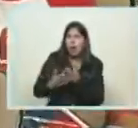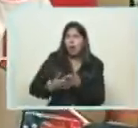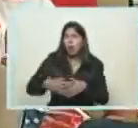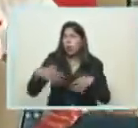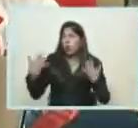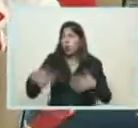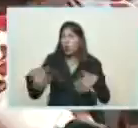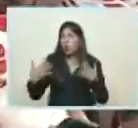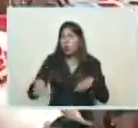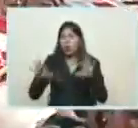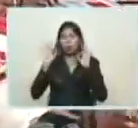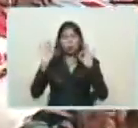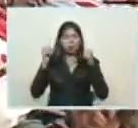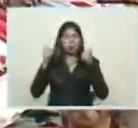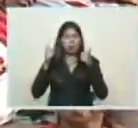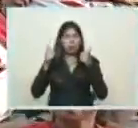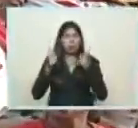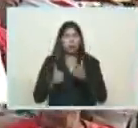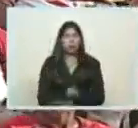extraordinaria,